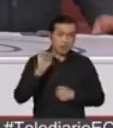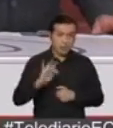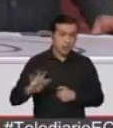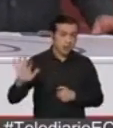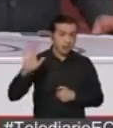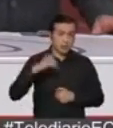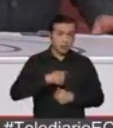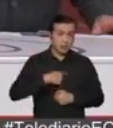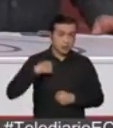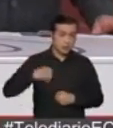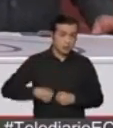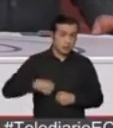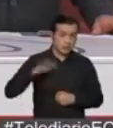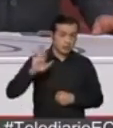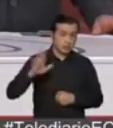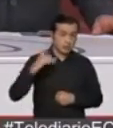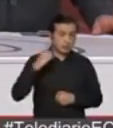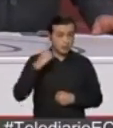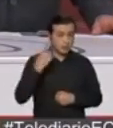asiático?